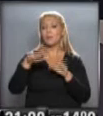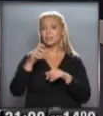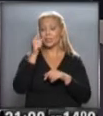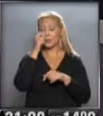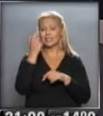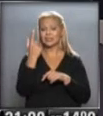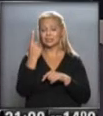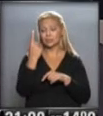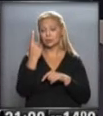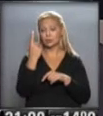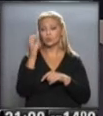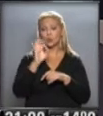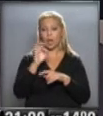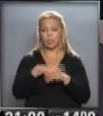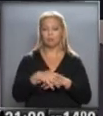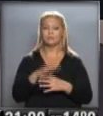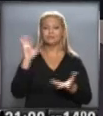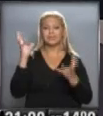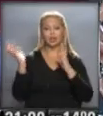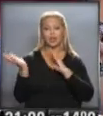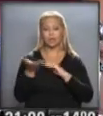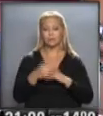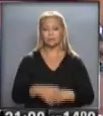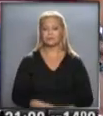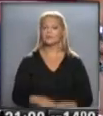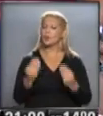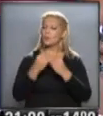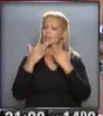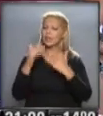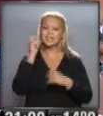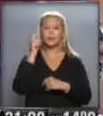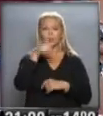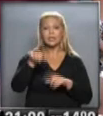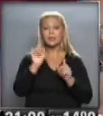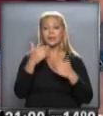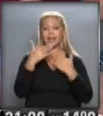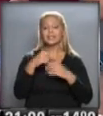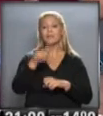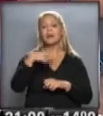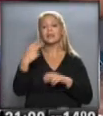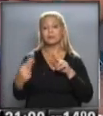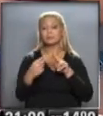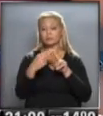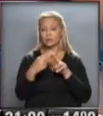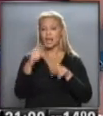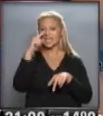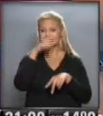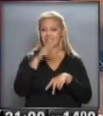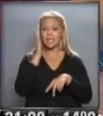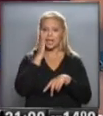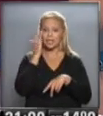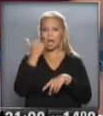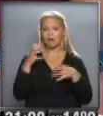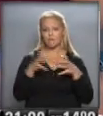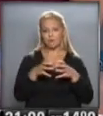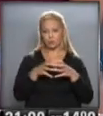la información la brinda el Servicio Meteorológico Nacional. Muy bien, muchas gracias a Gaby, a ustedes por estar allí. Los esperamos mañana puntualmente a las 7 de la tarde, tenemos